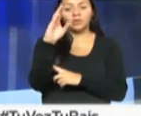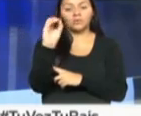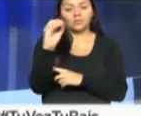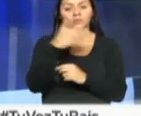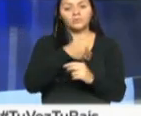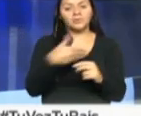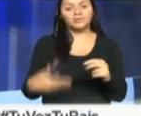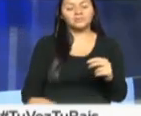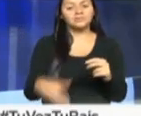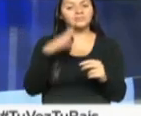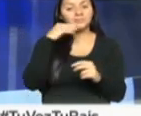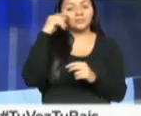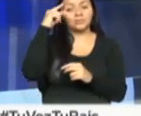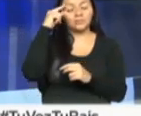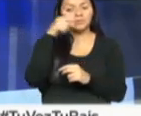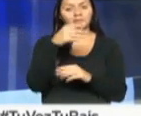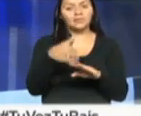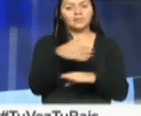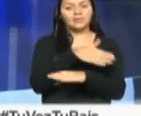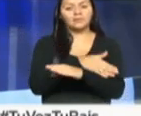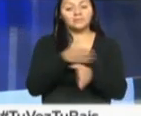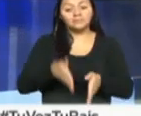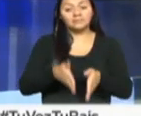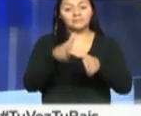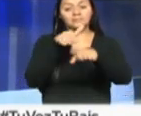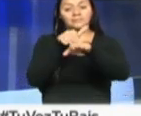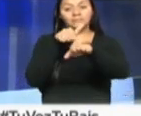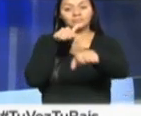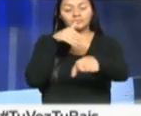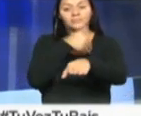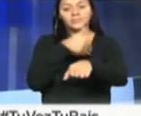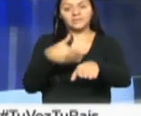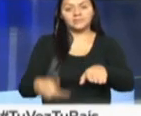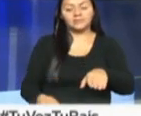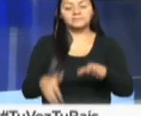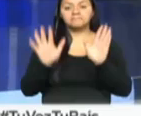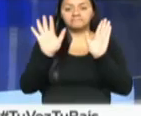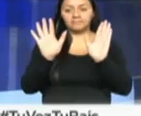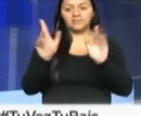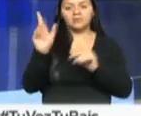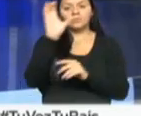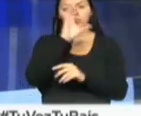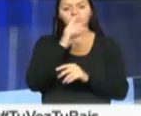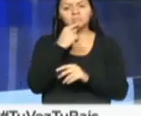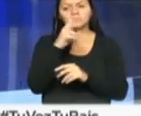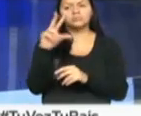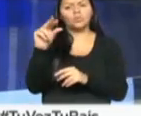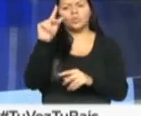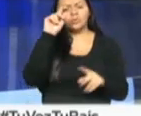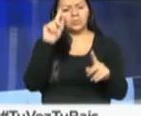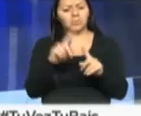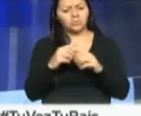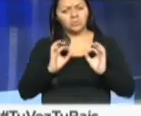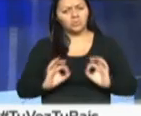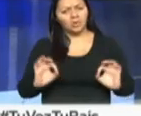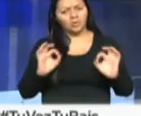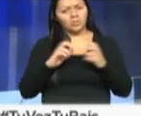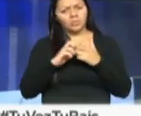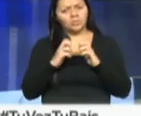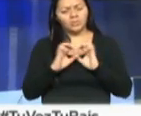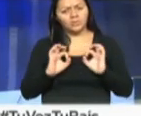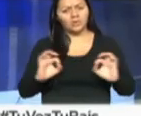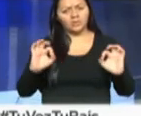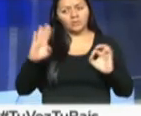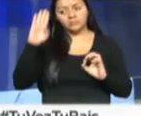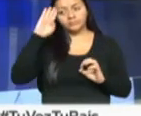República, Rafael Correa Delgado, durante la caravana presidencial. A pesar de que buscan desmentir esta actitud violenta por parte del mayor